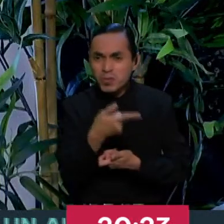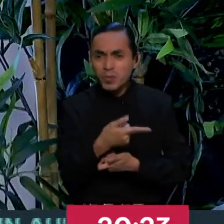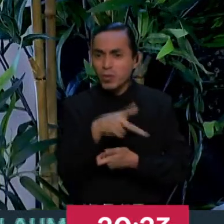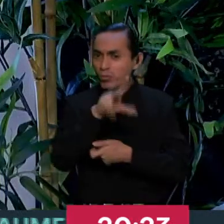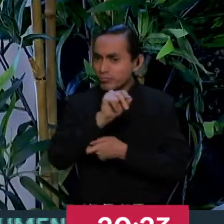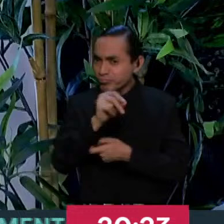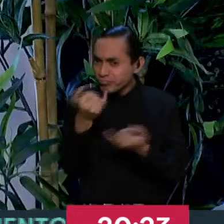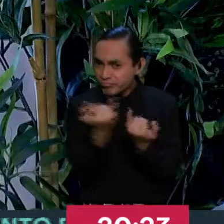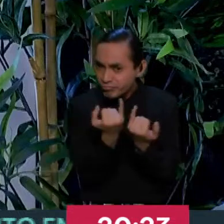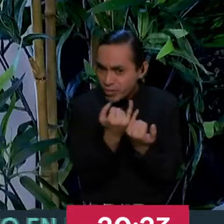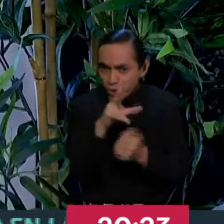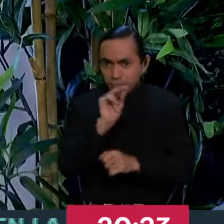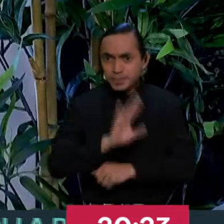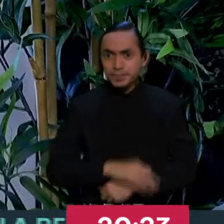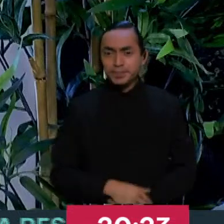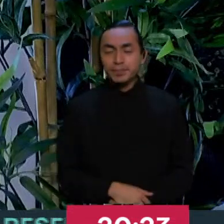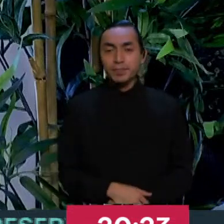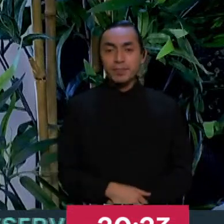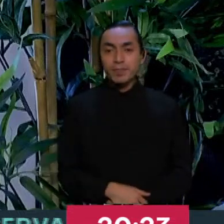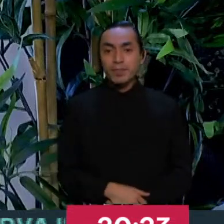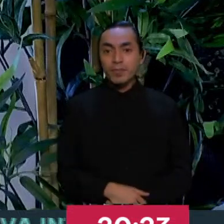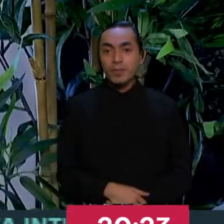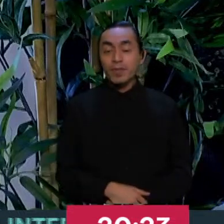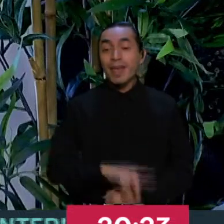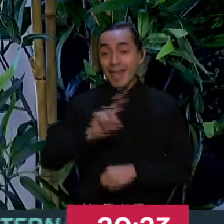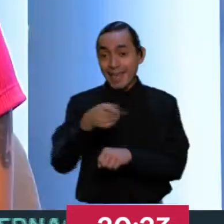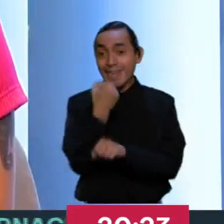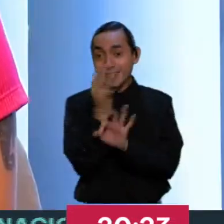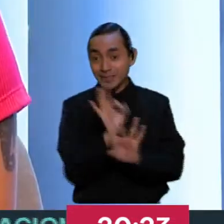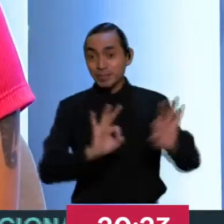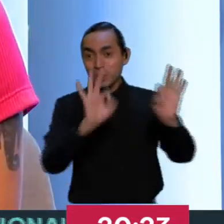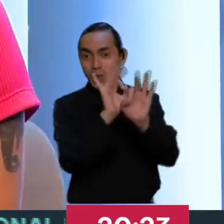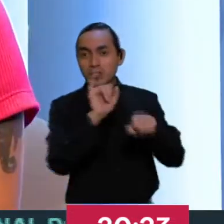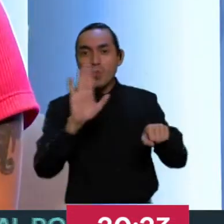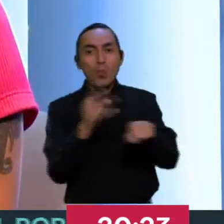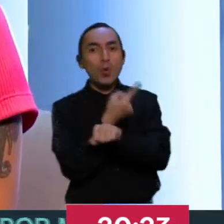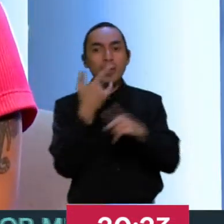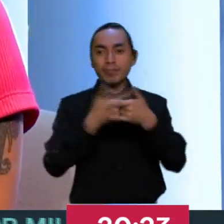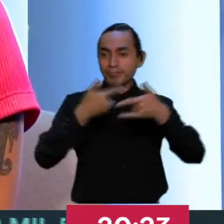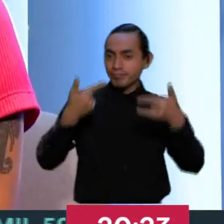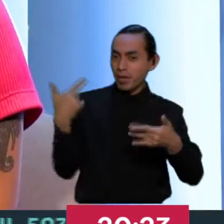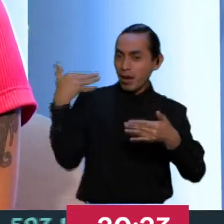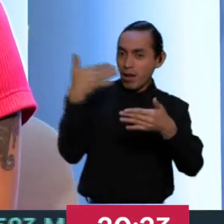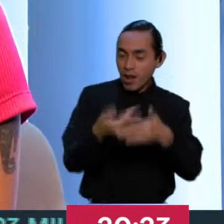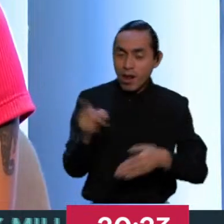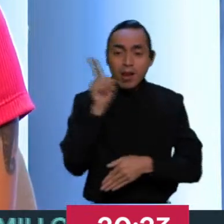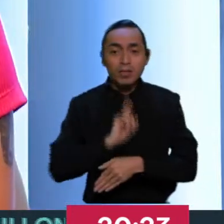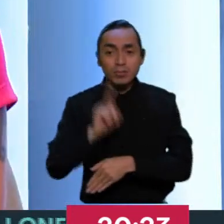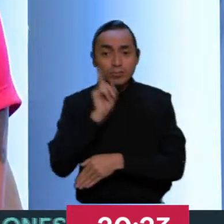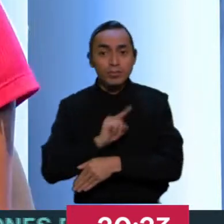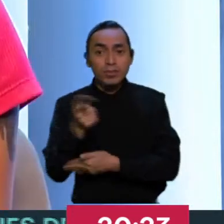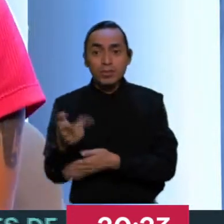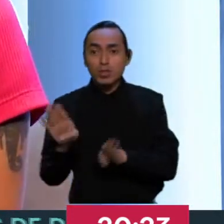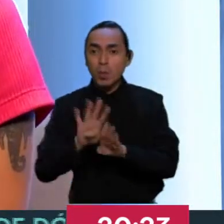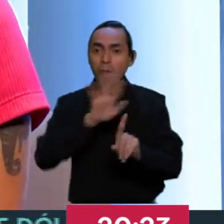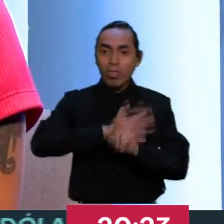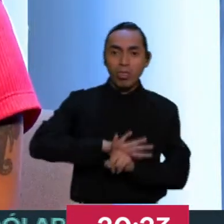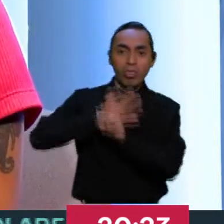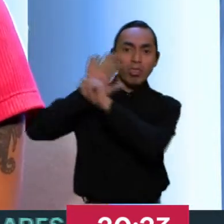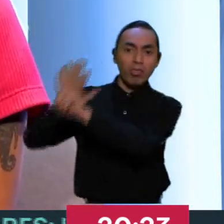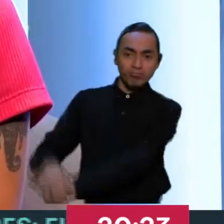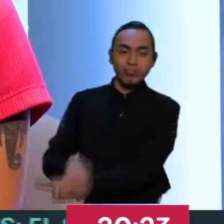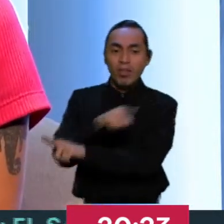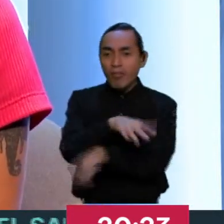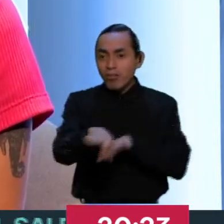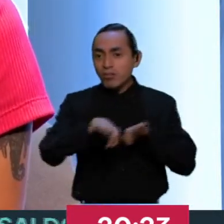es. Bueno, es importante porque históricamente las mujeres hemos estado desplazadas de todos los